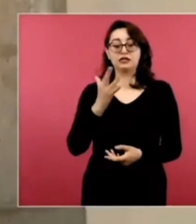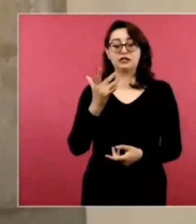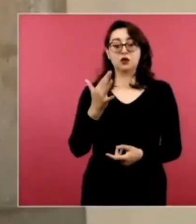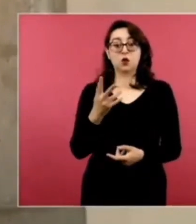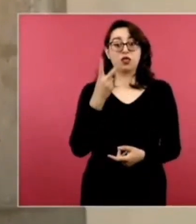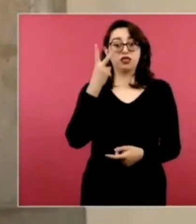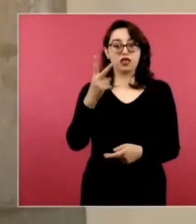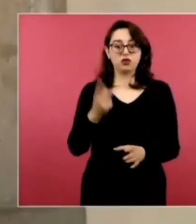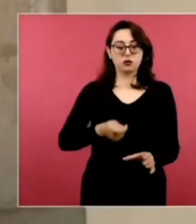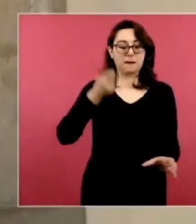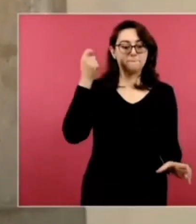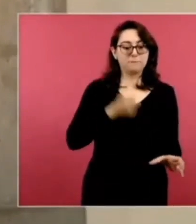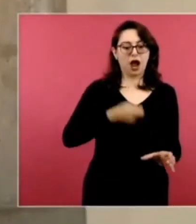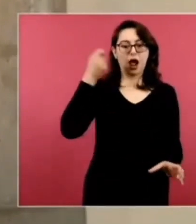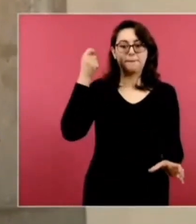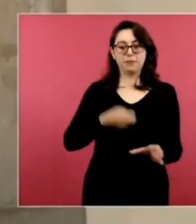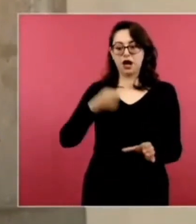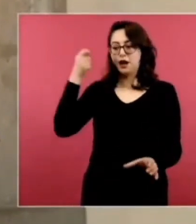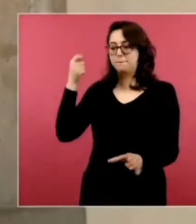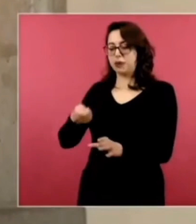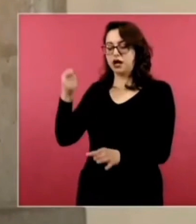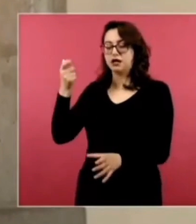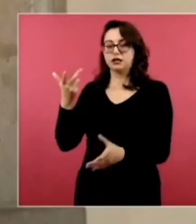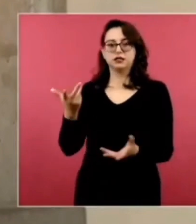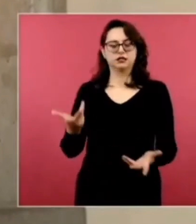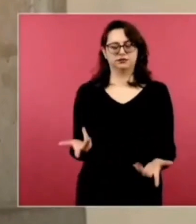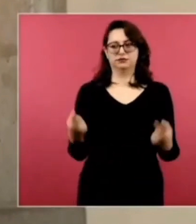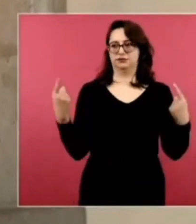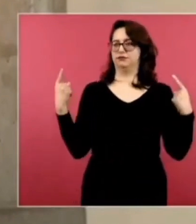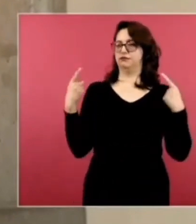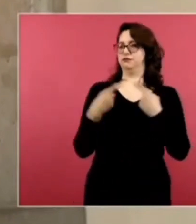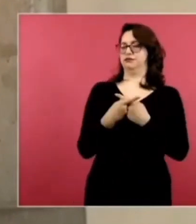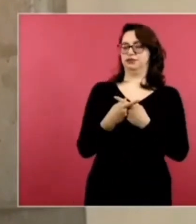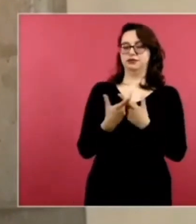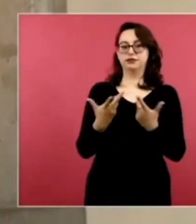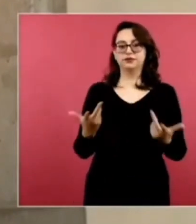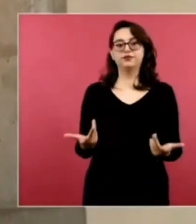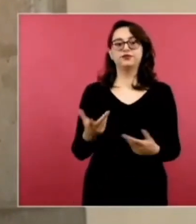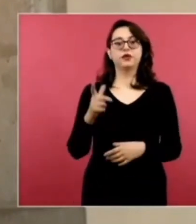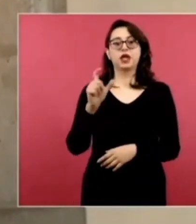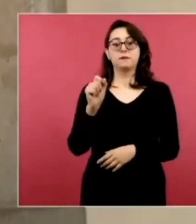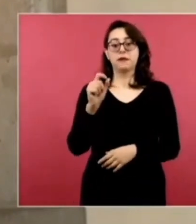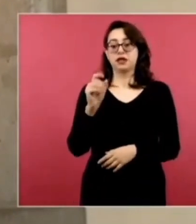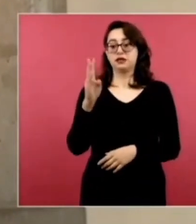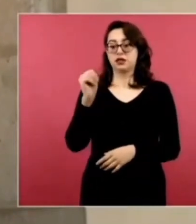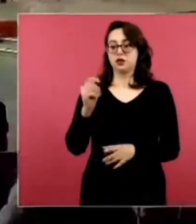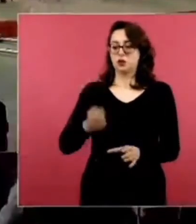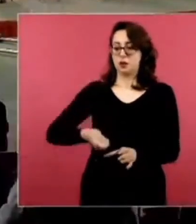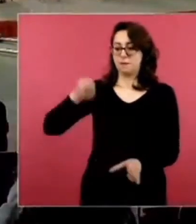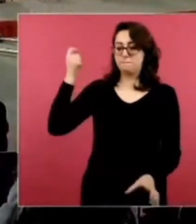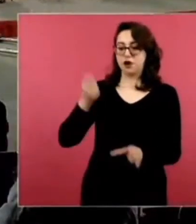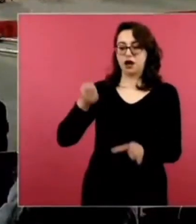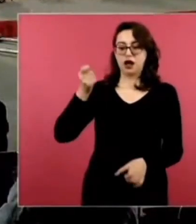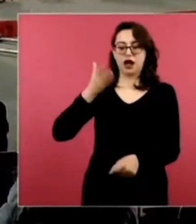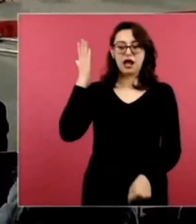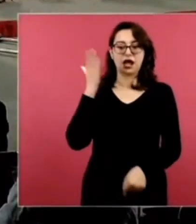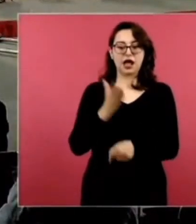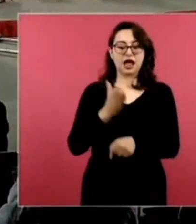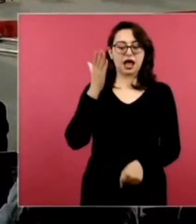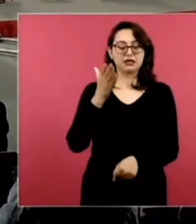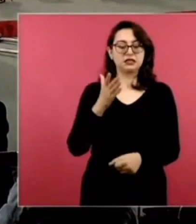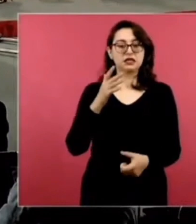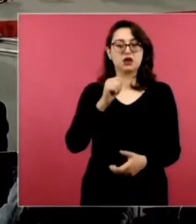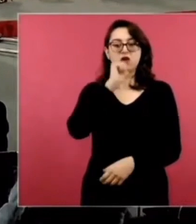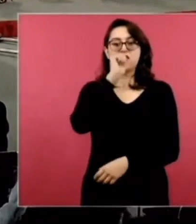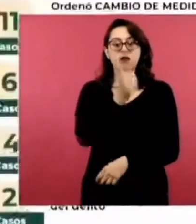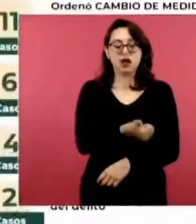sus resoluciones que han sido contrarias al Ministerio Público, 29 determinó no vincular a proceso penal, en 11 ordenó cambio de